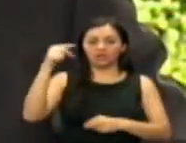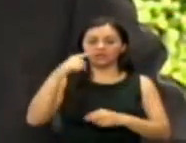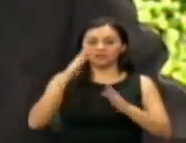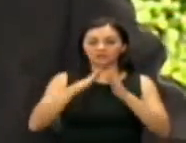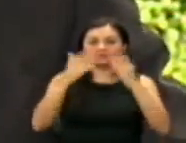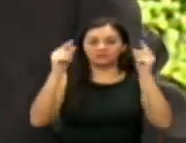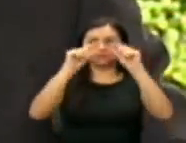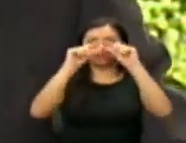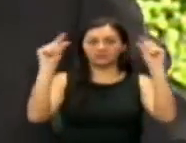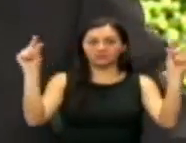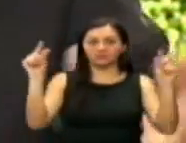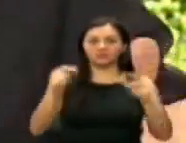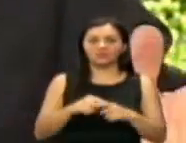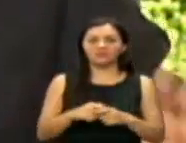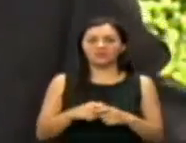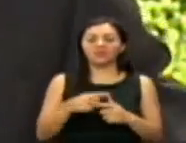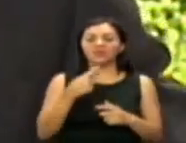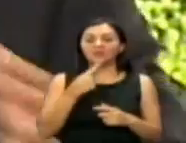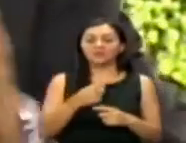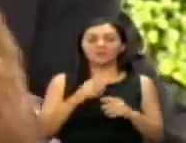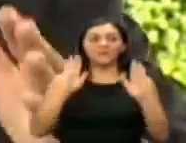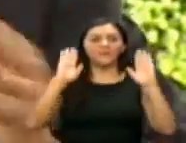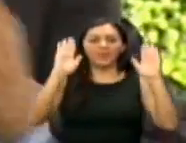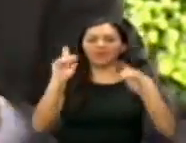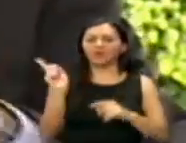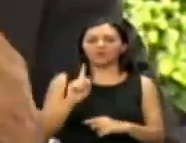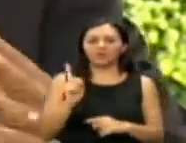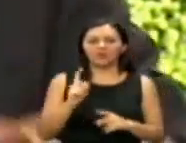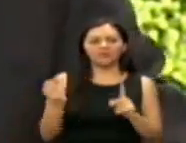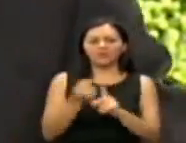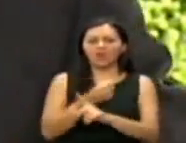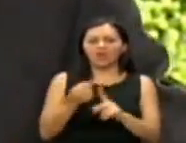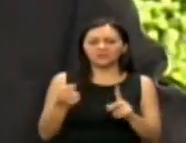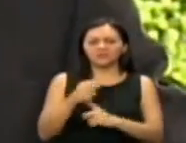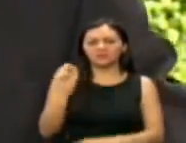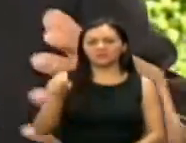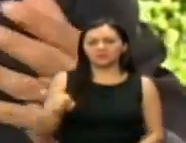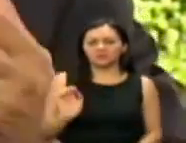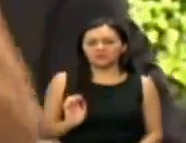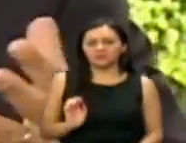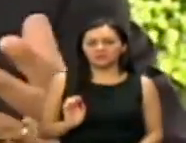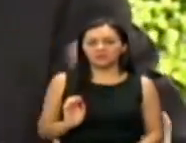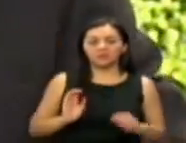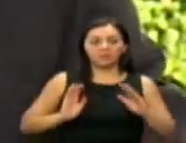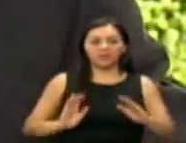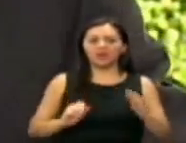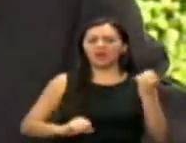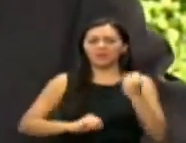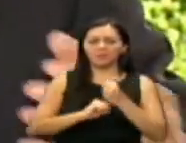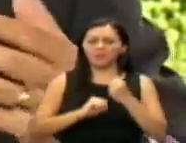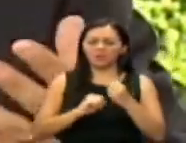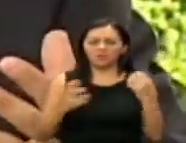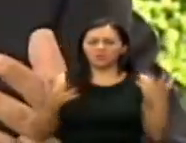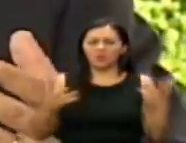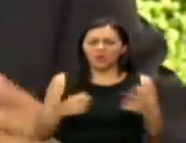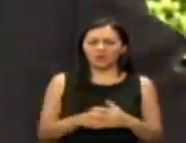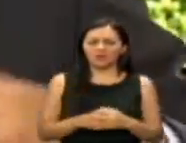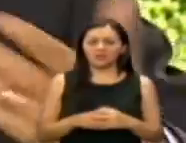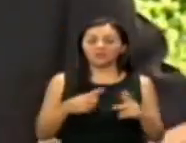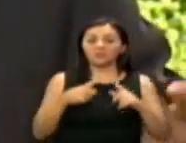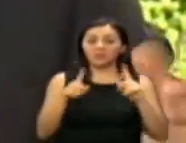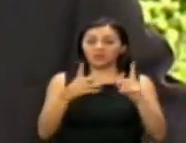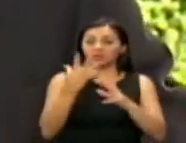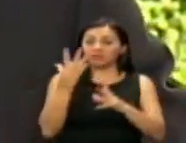Hubo violencia, no paro. Esa es la realidad. Nadie paró, nadie le hizo caso. No tienen apoyo, no tienen nada. Pero frente a esa